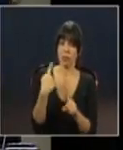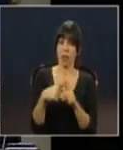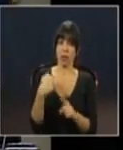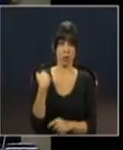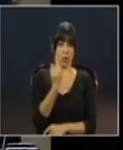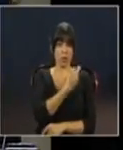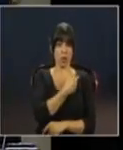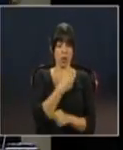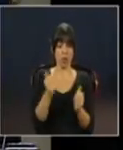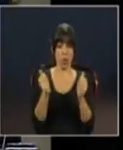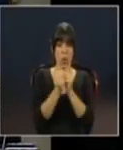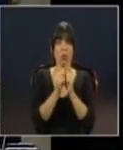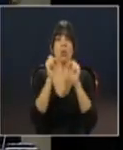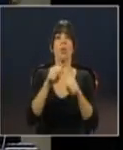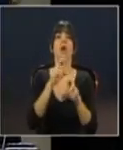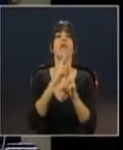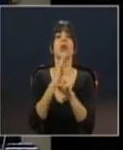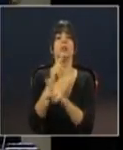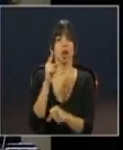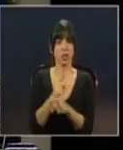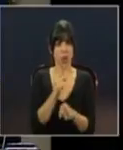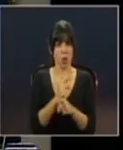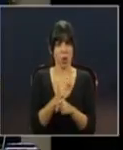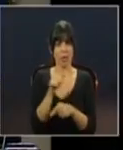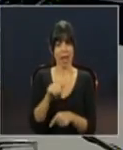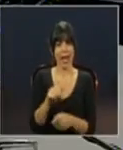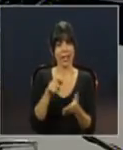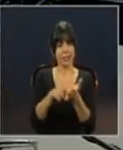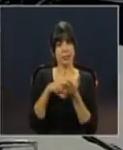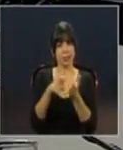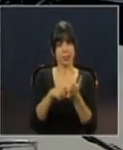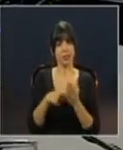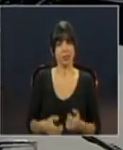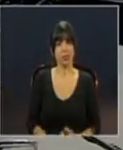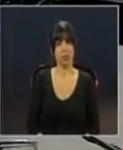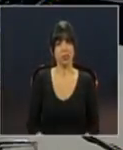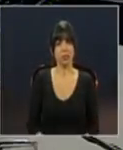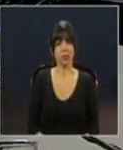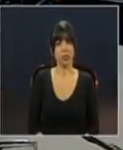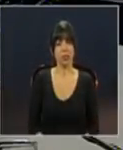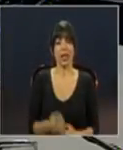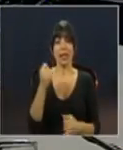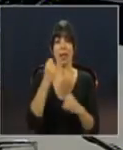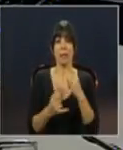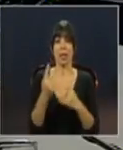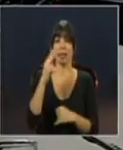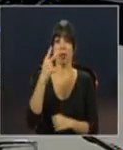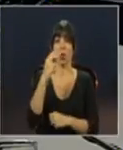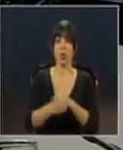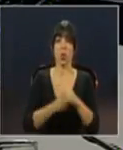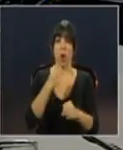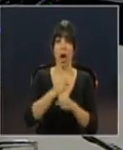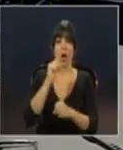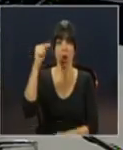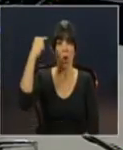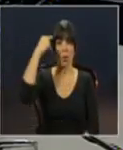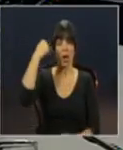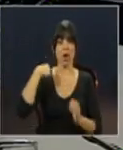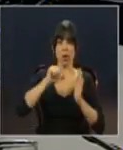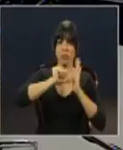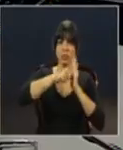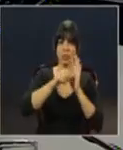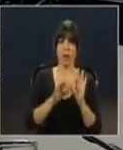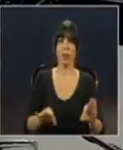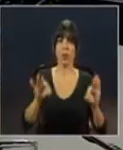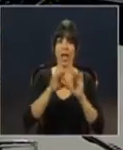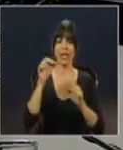nosotros, sabremos dar respuestas oportunas a estas demandas. Al término del segundo año de gobierno, destaco los